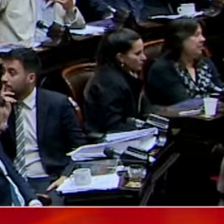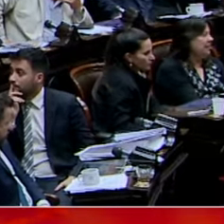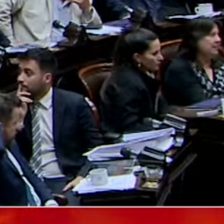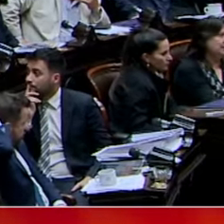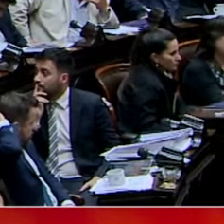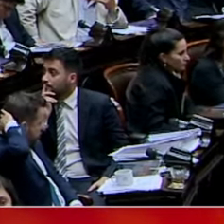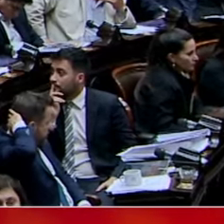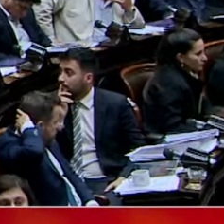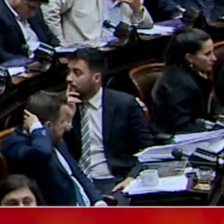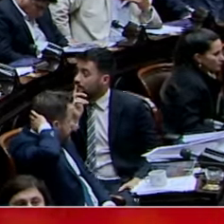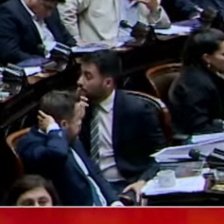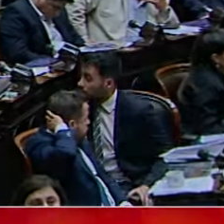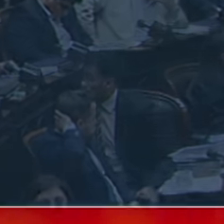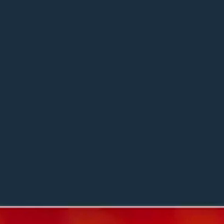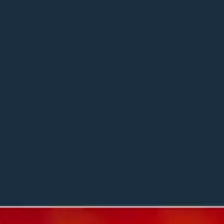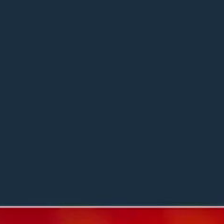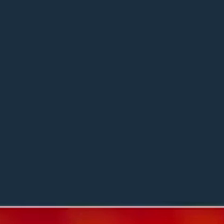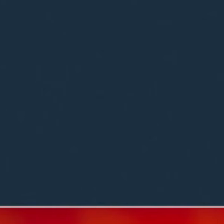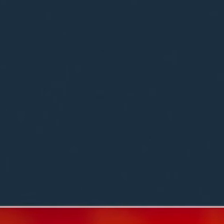tetas Ay